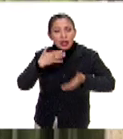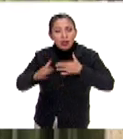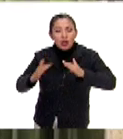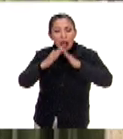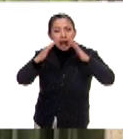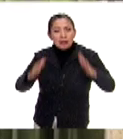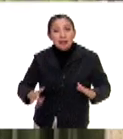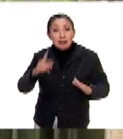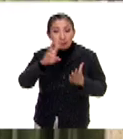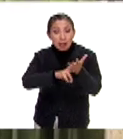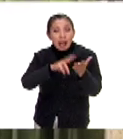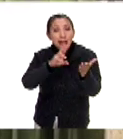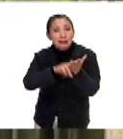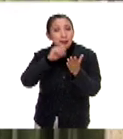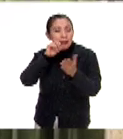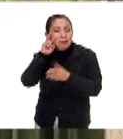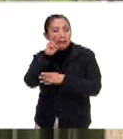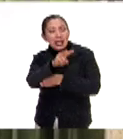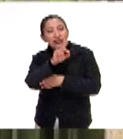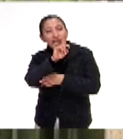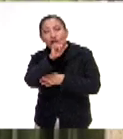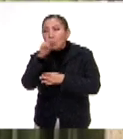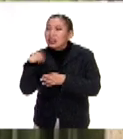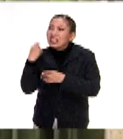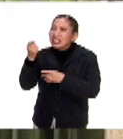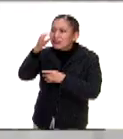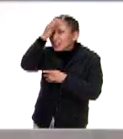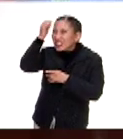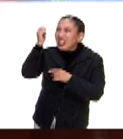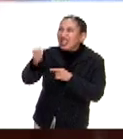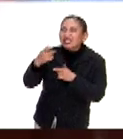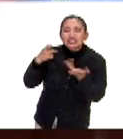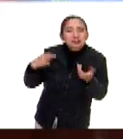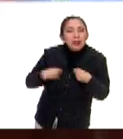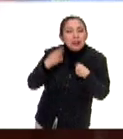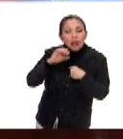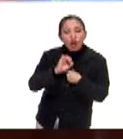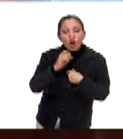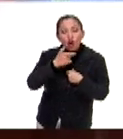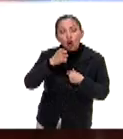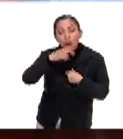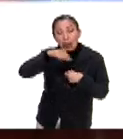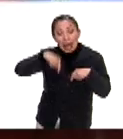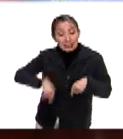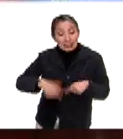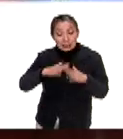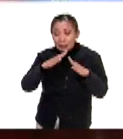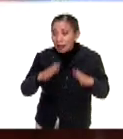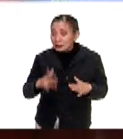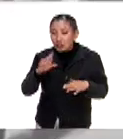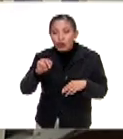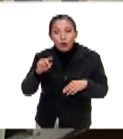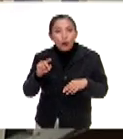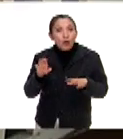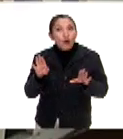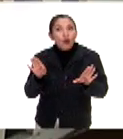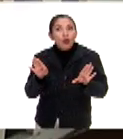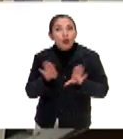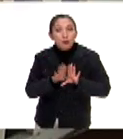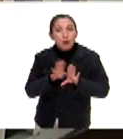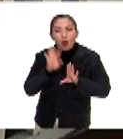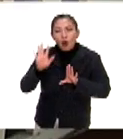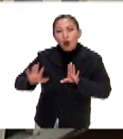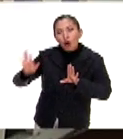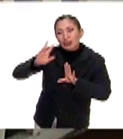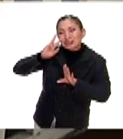sí creo que vale la pena también leer a Diego Rivera y a Frida Kahlo, por supuesto a Juan O'Gorman, desde ahí, ya no tanto desde